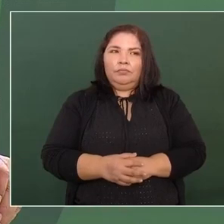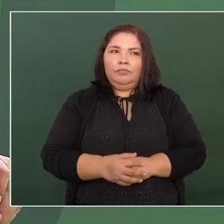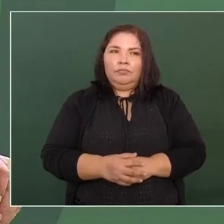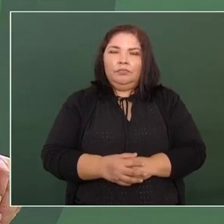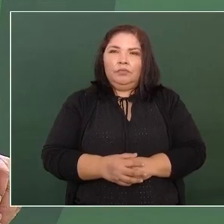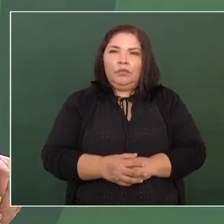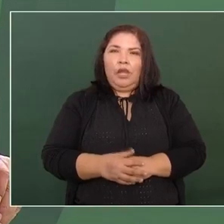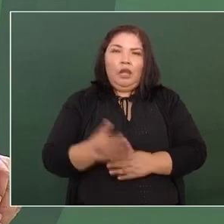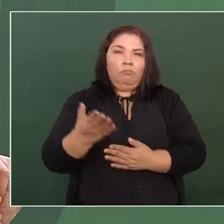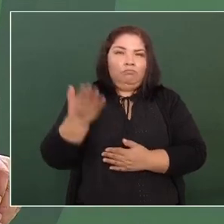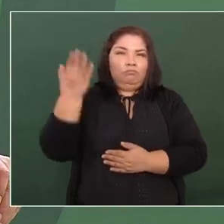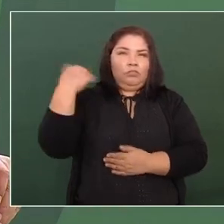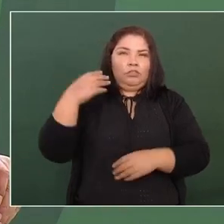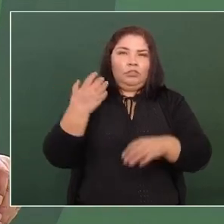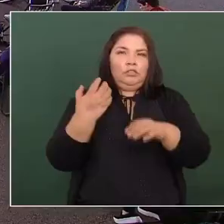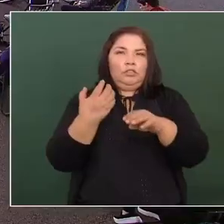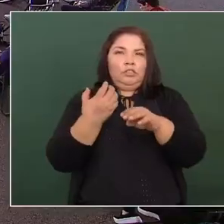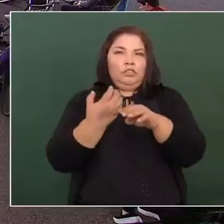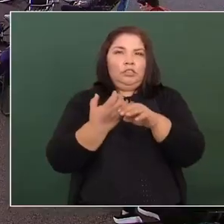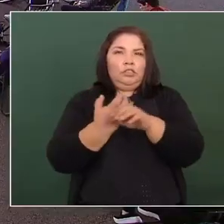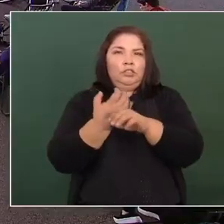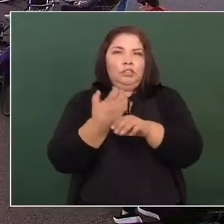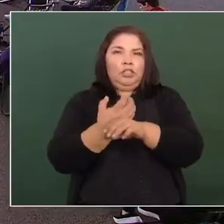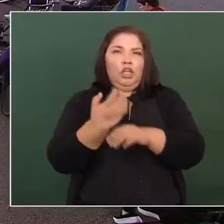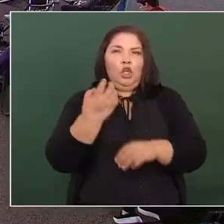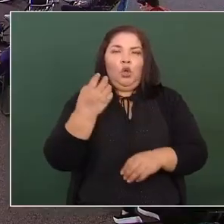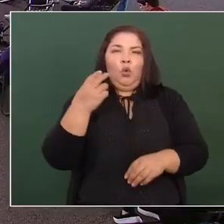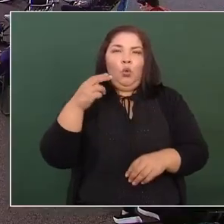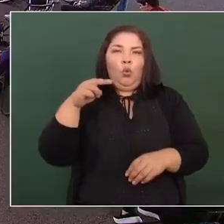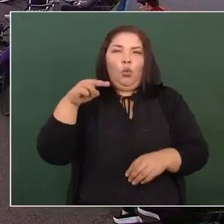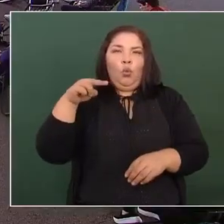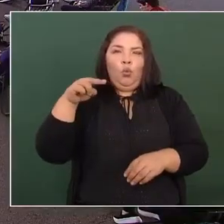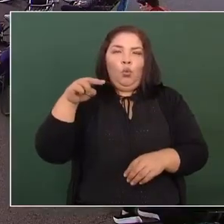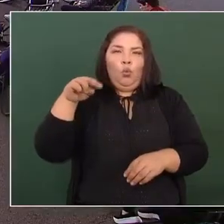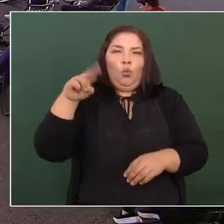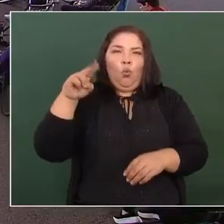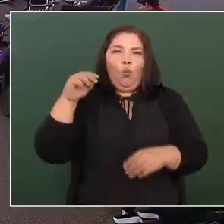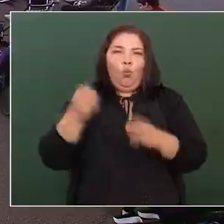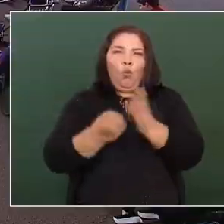Nueva Orleans, más de 2,000 muertos.